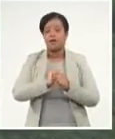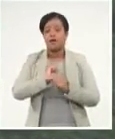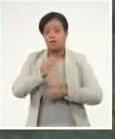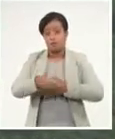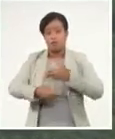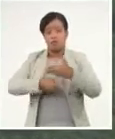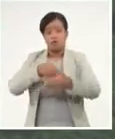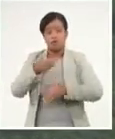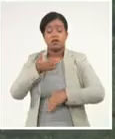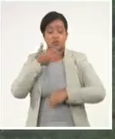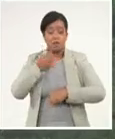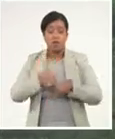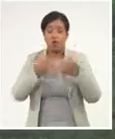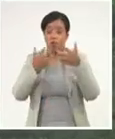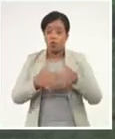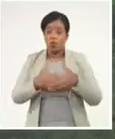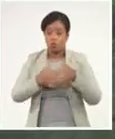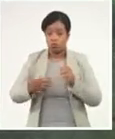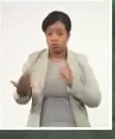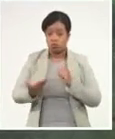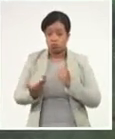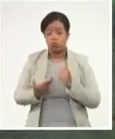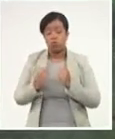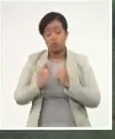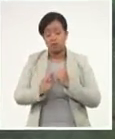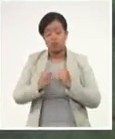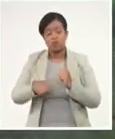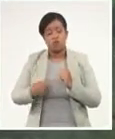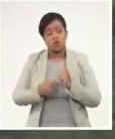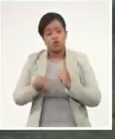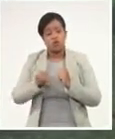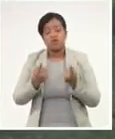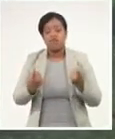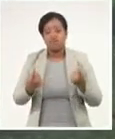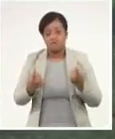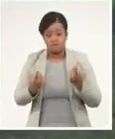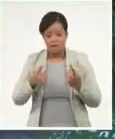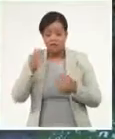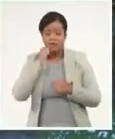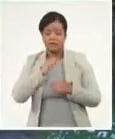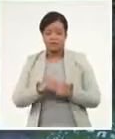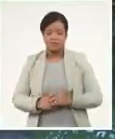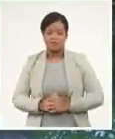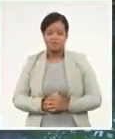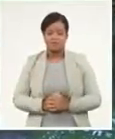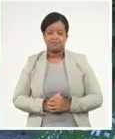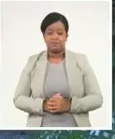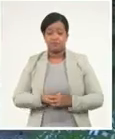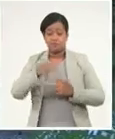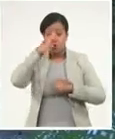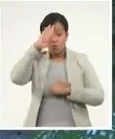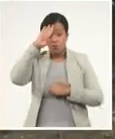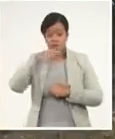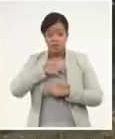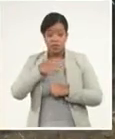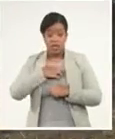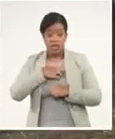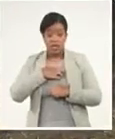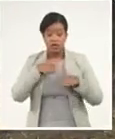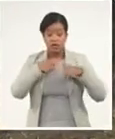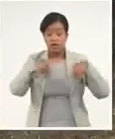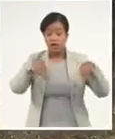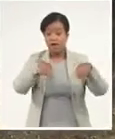mayores cantidades de volumen, porque hoy eso es una de las cosas que nos está provocando que no podamos garantizar todo lo que se nos demanda. Cuba tiene un centenar de fincas